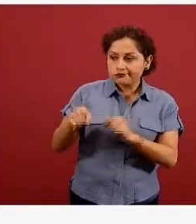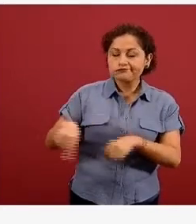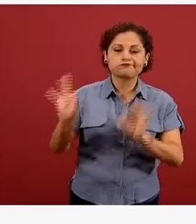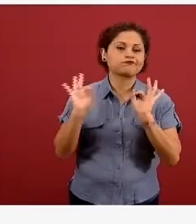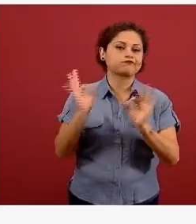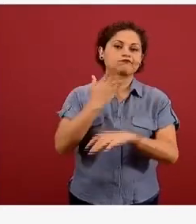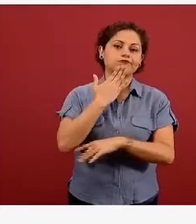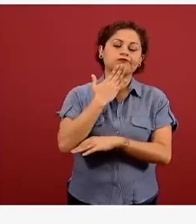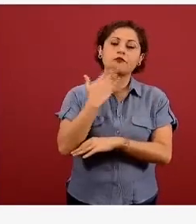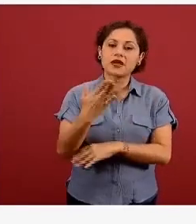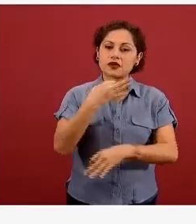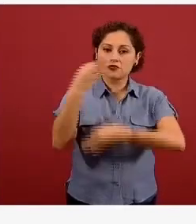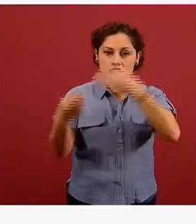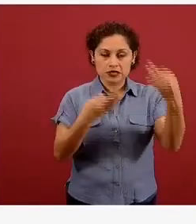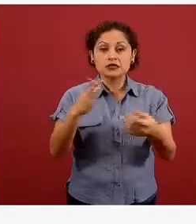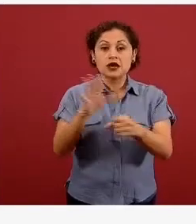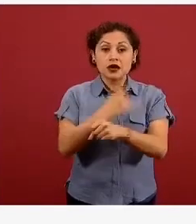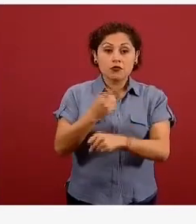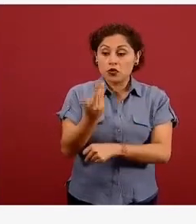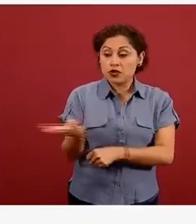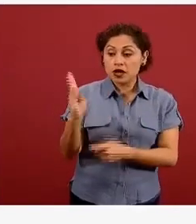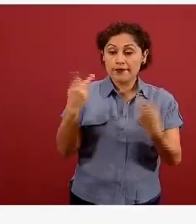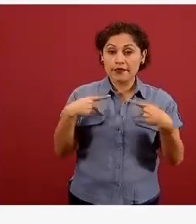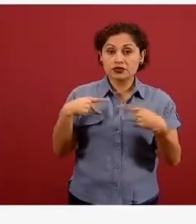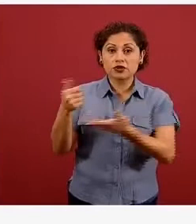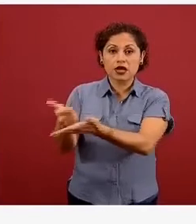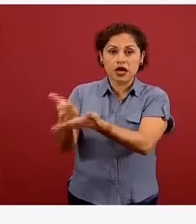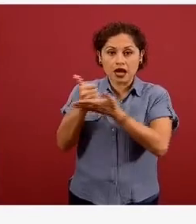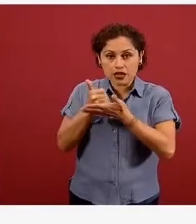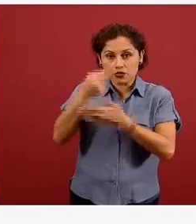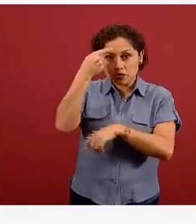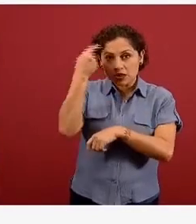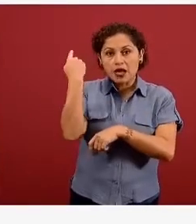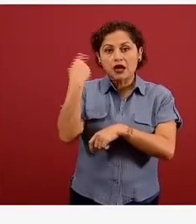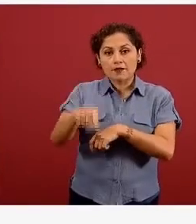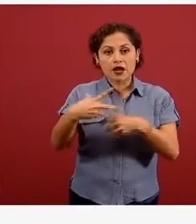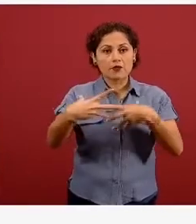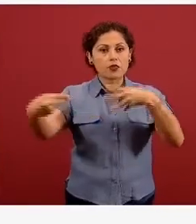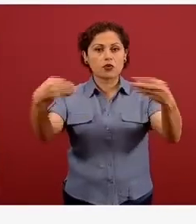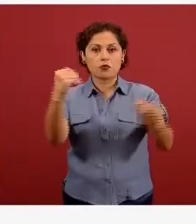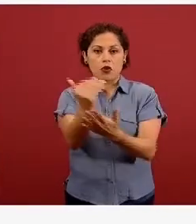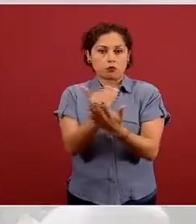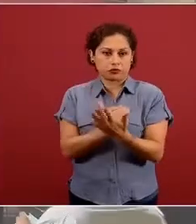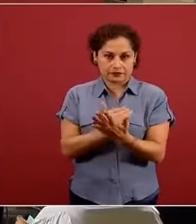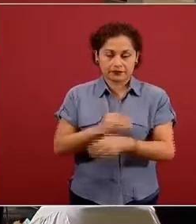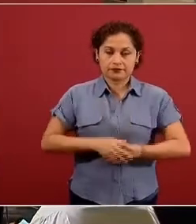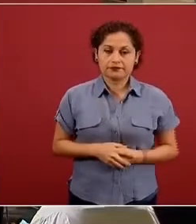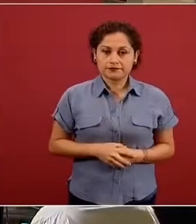en que la mayoría de ellos van a contribuir a que no se transmita más y en algún momento se detenga la epidemia.